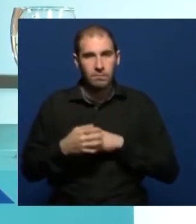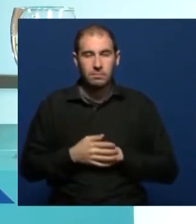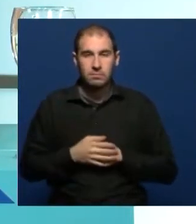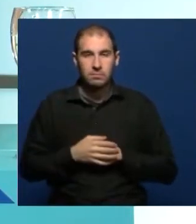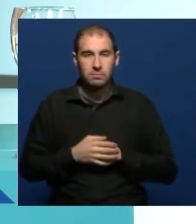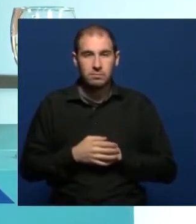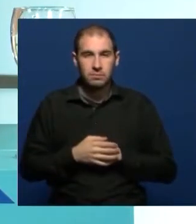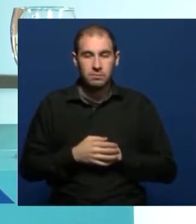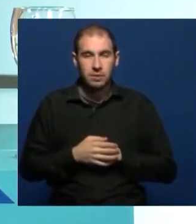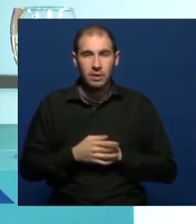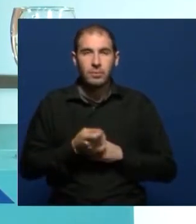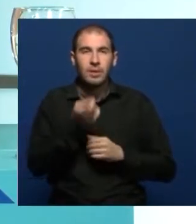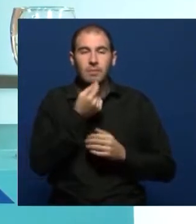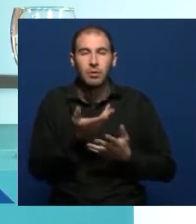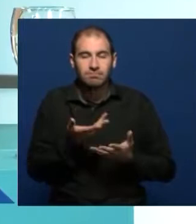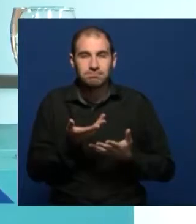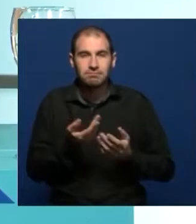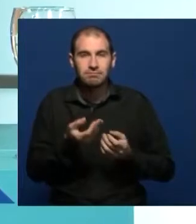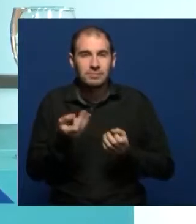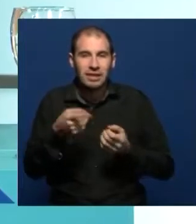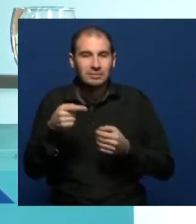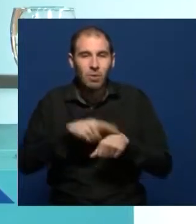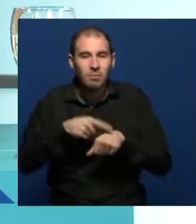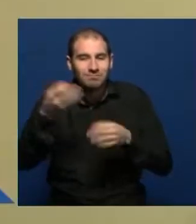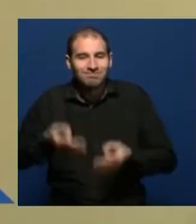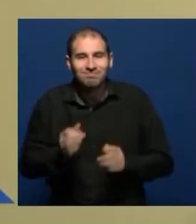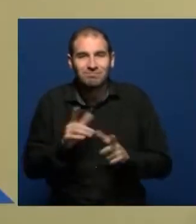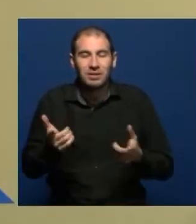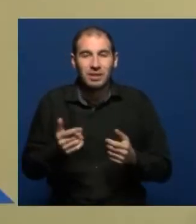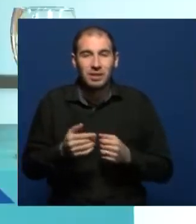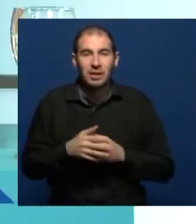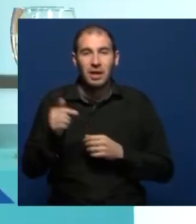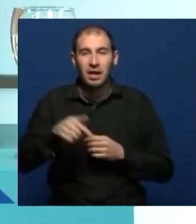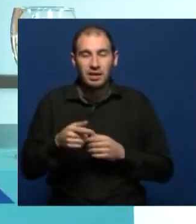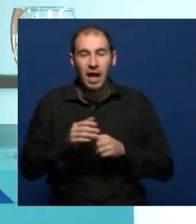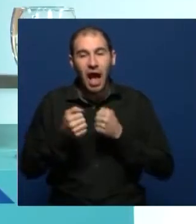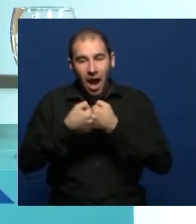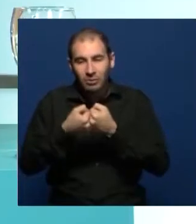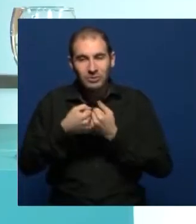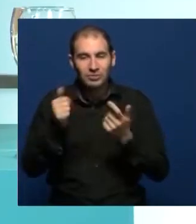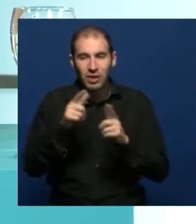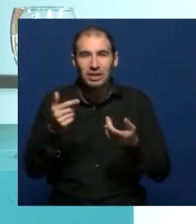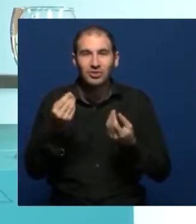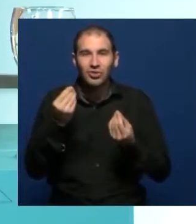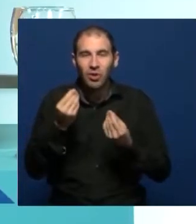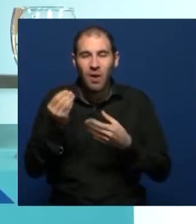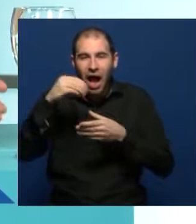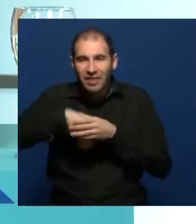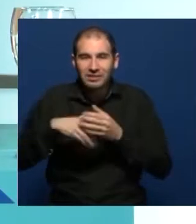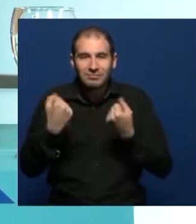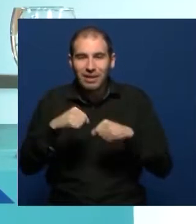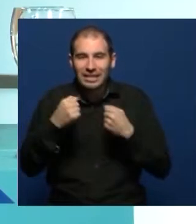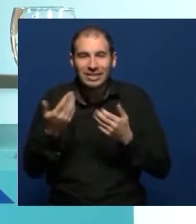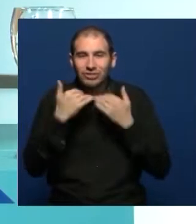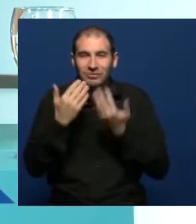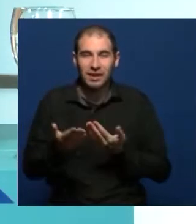en que no se llega bien a ese momento, no se llega bien a generar ese acuerdo, no se sabe cómo incorporarlo en la